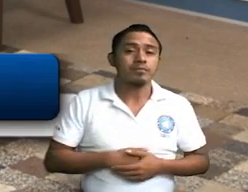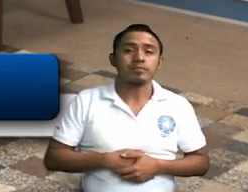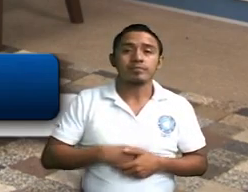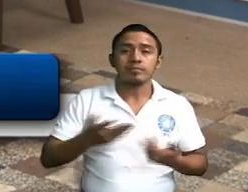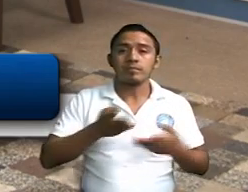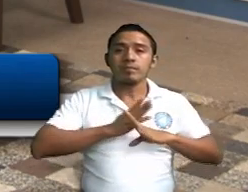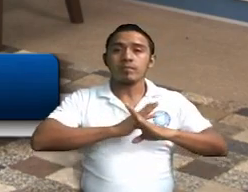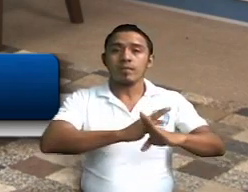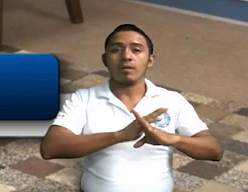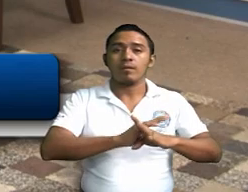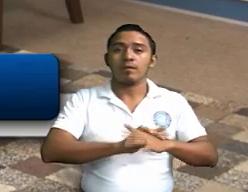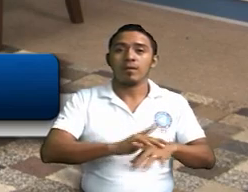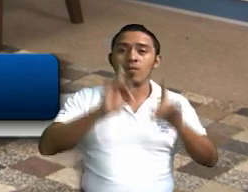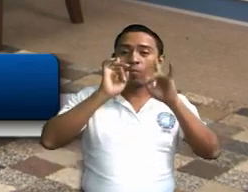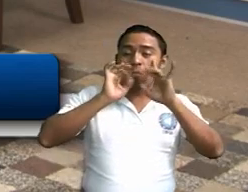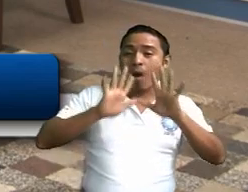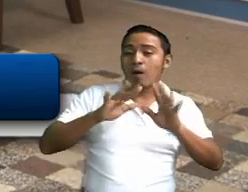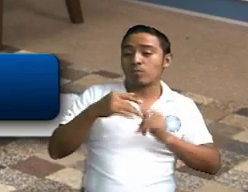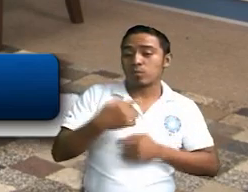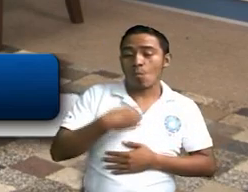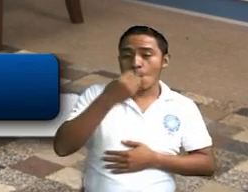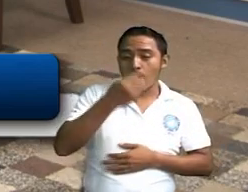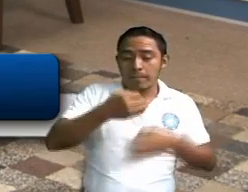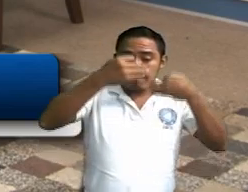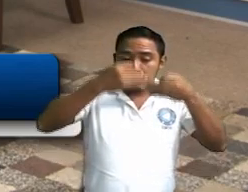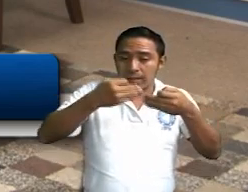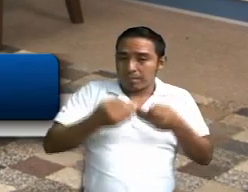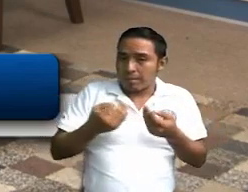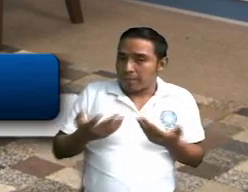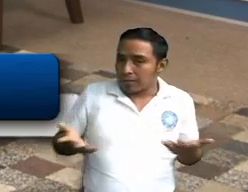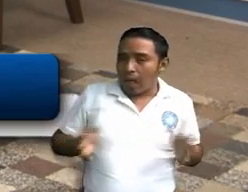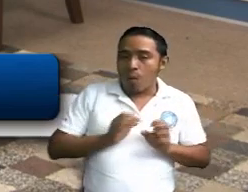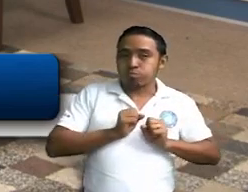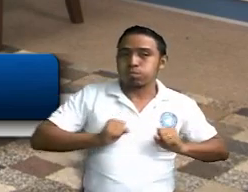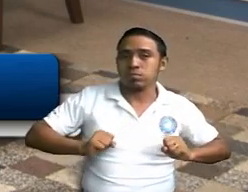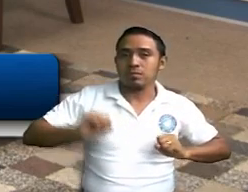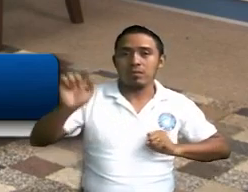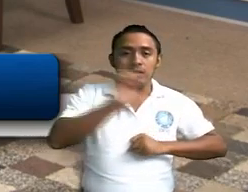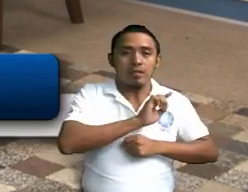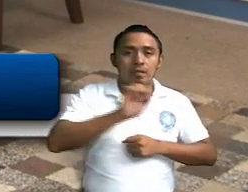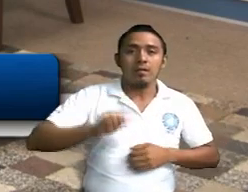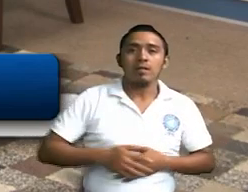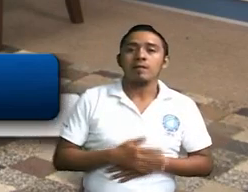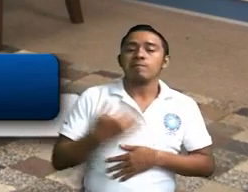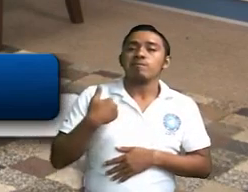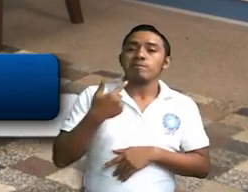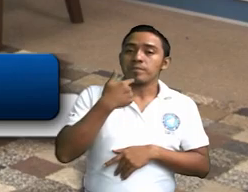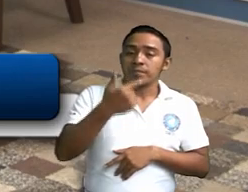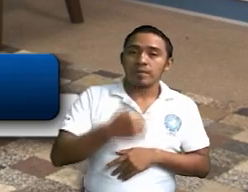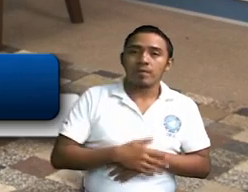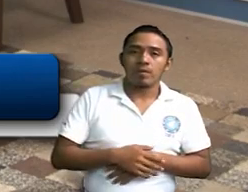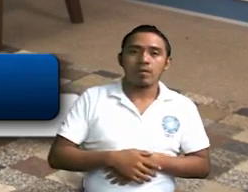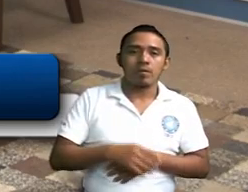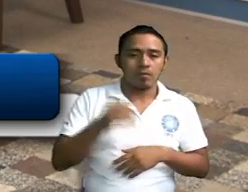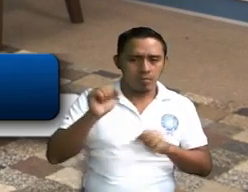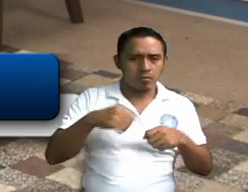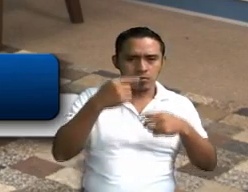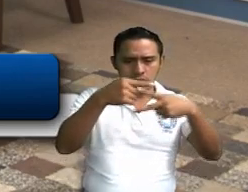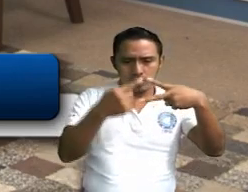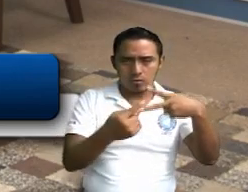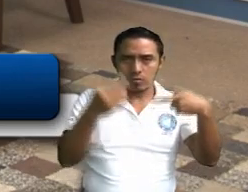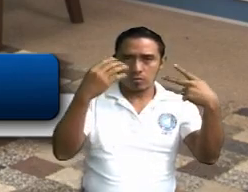cosas, guardar la línea es una de las cosas principales. Pues, como siempre les digo a mis pacientes, ahí podemos hacer dos cosas: